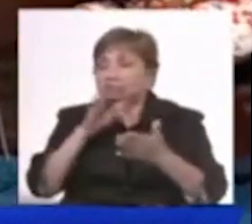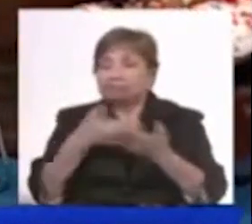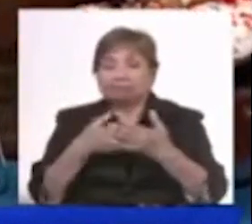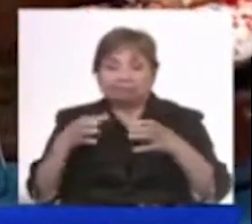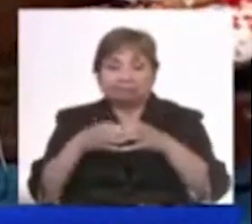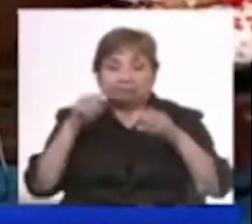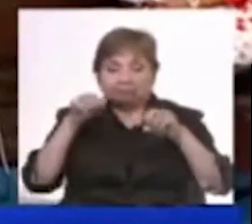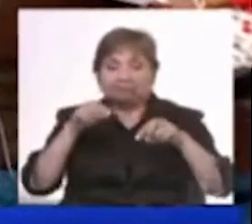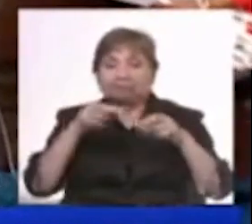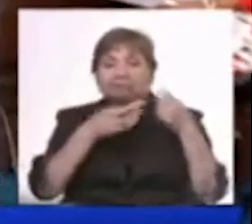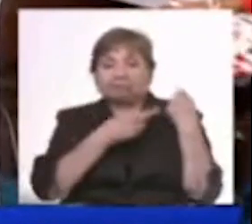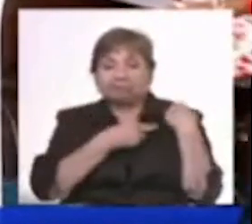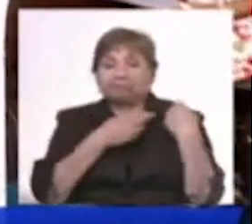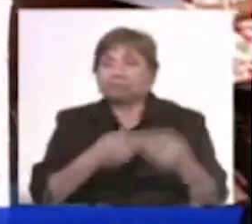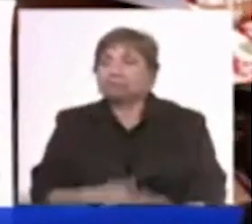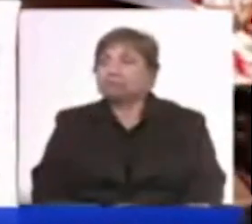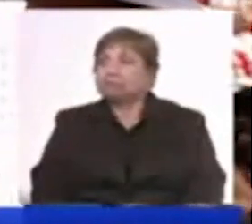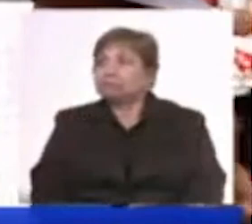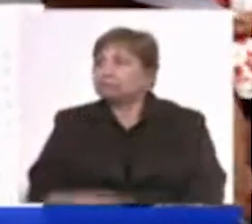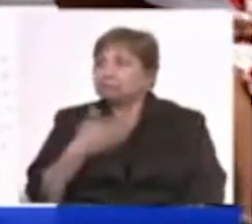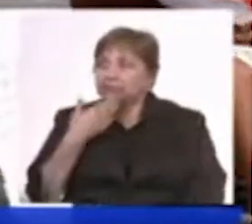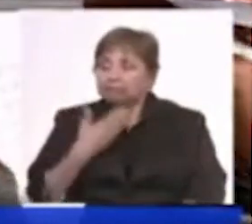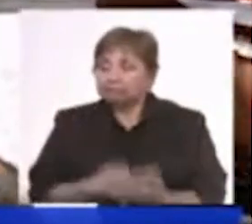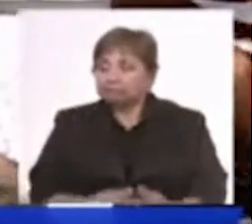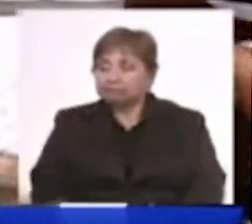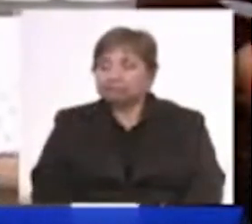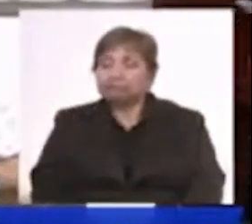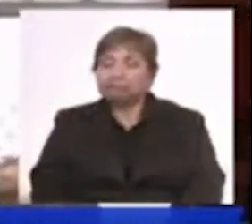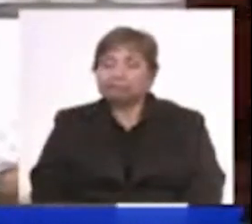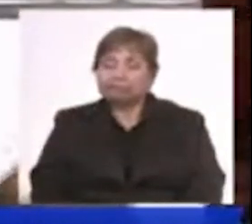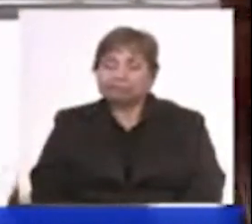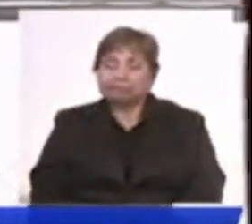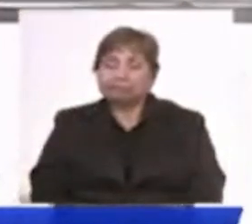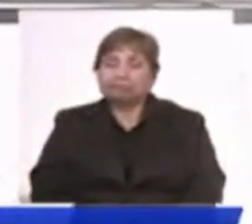que ahí sesionan. Muchas gracias.